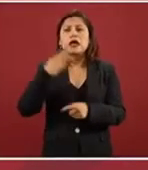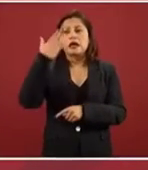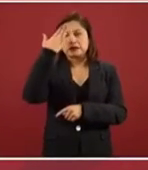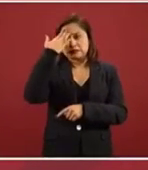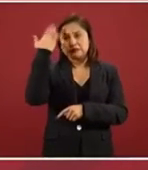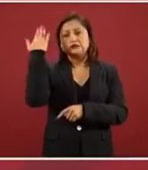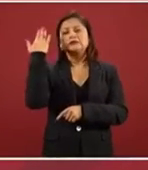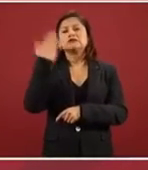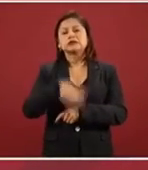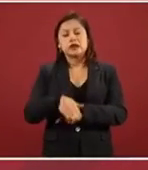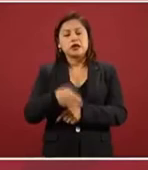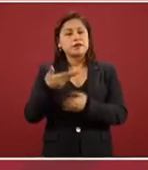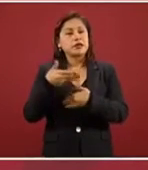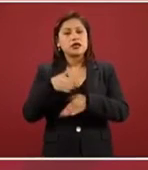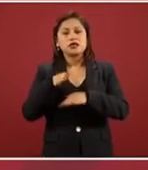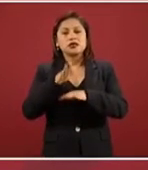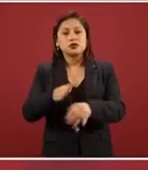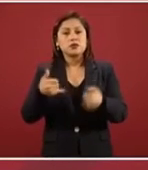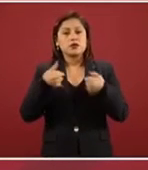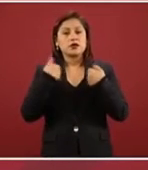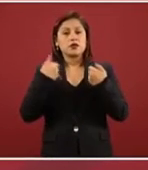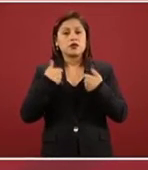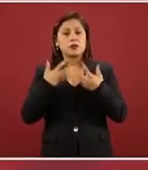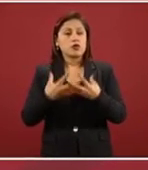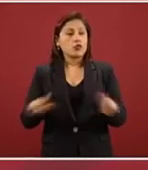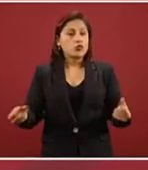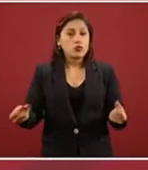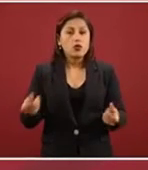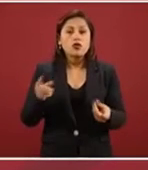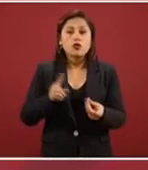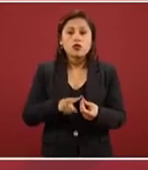de la desaparición de los jóvenes de Ayotzinapa,